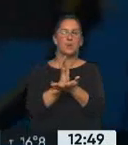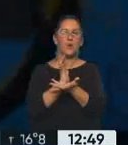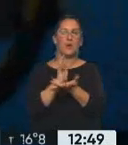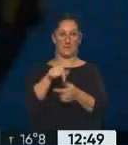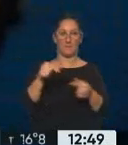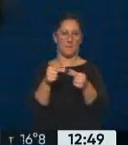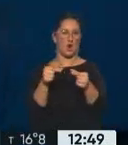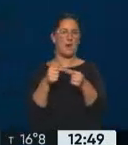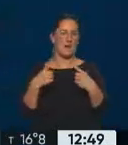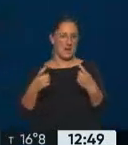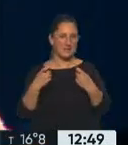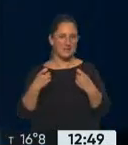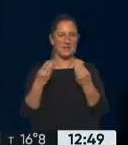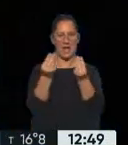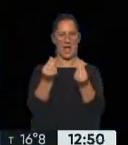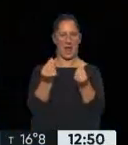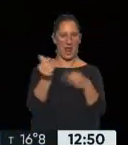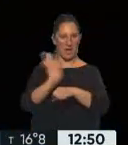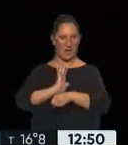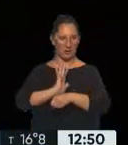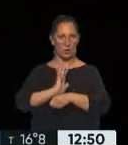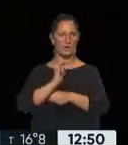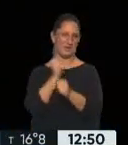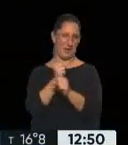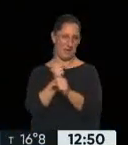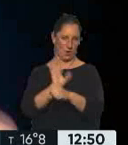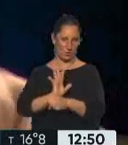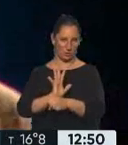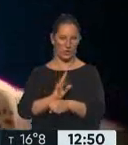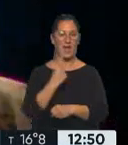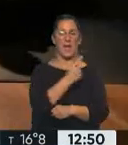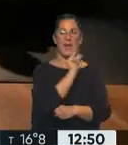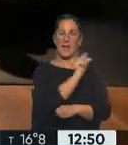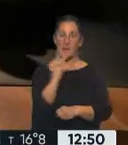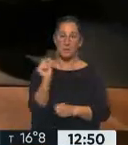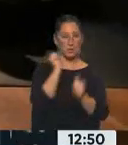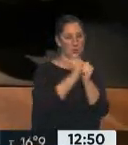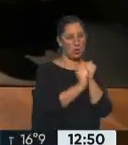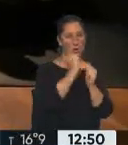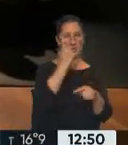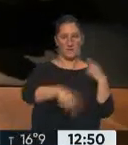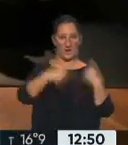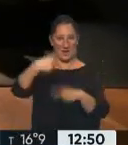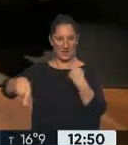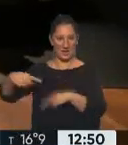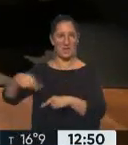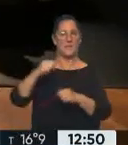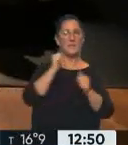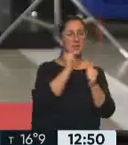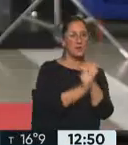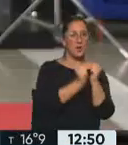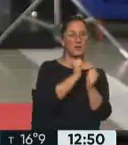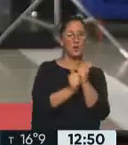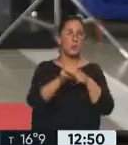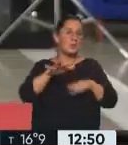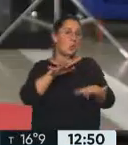este programa necesita, que es calidad y trabajo. Cada capítulo es una historia, siempre las historias tienen que ver con una